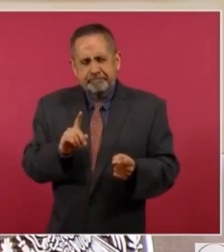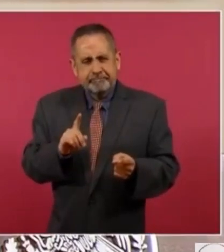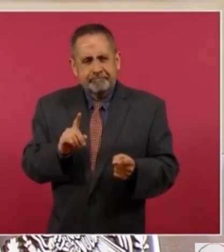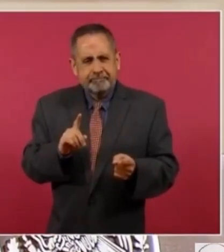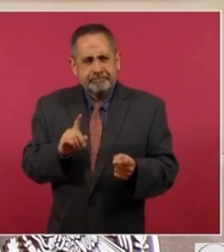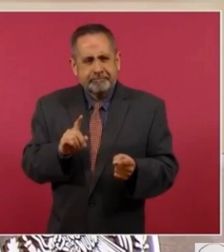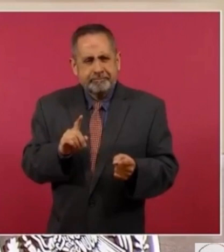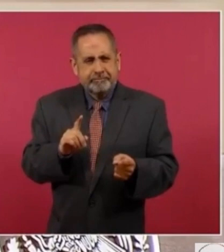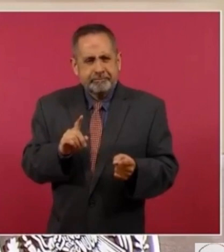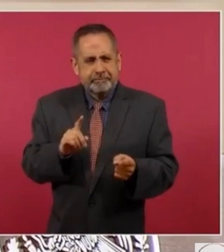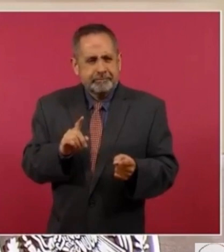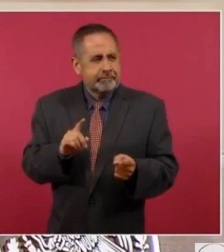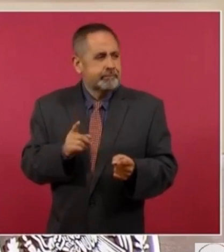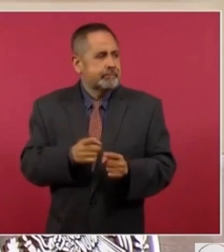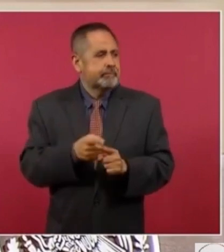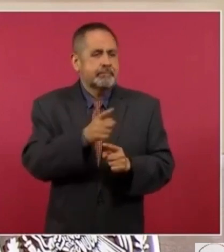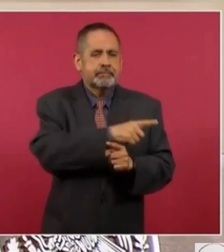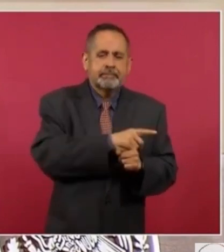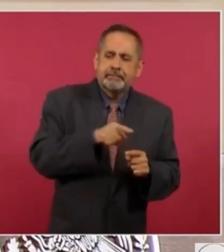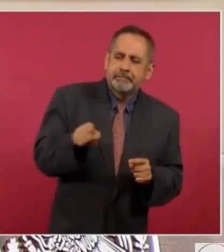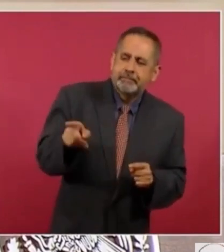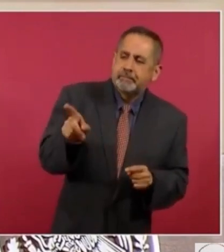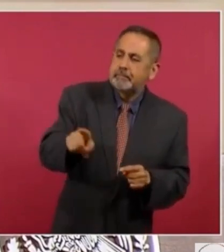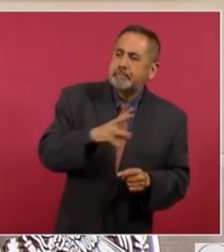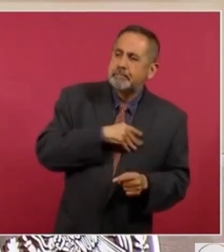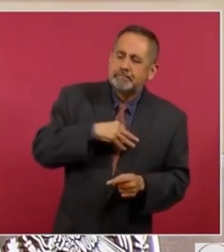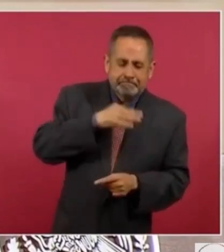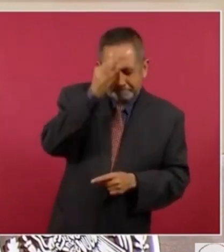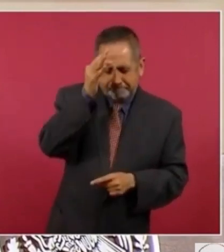como piensa el vecino,